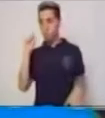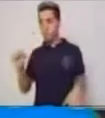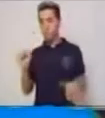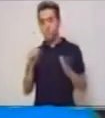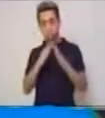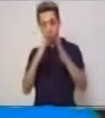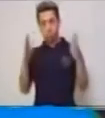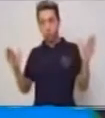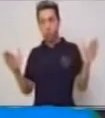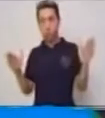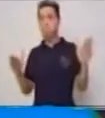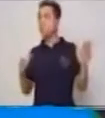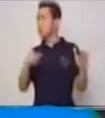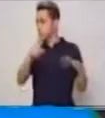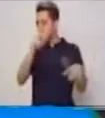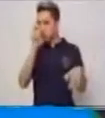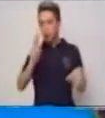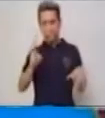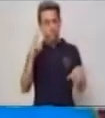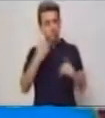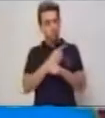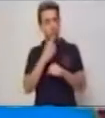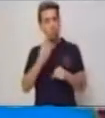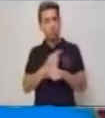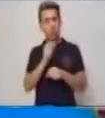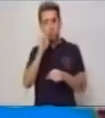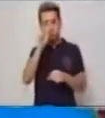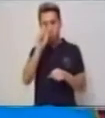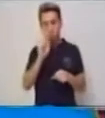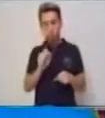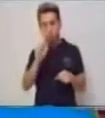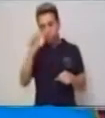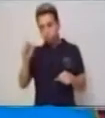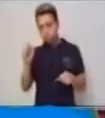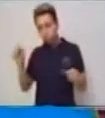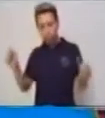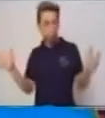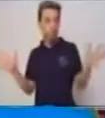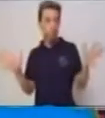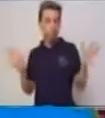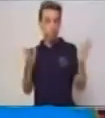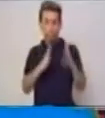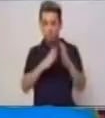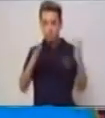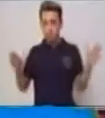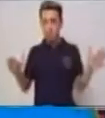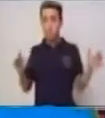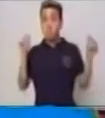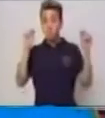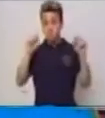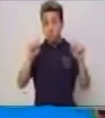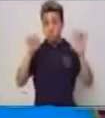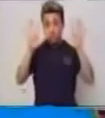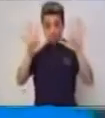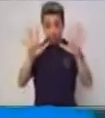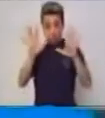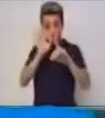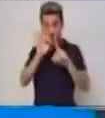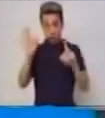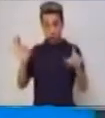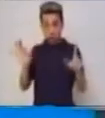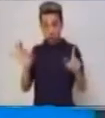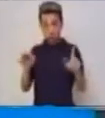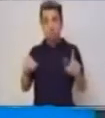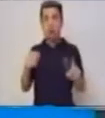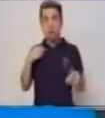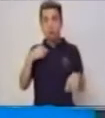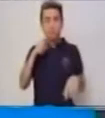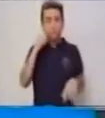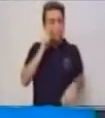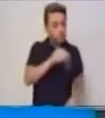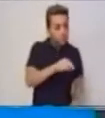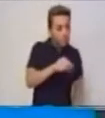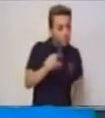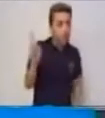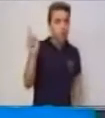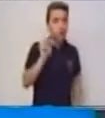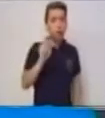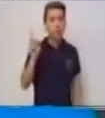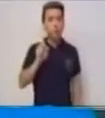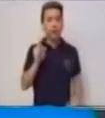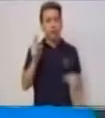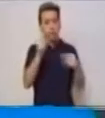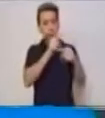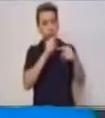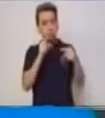signos de puntuación correctamente. Luego, a estas 10 oraciones, Les identificamos el sujeto y